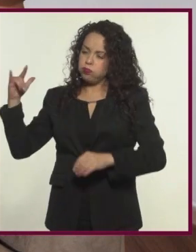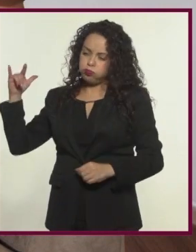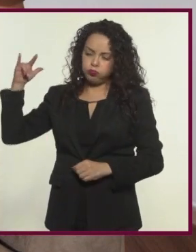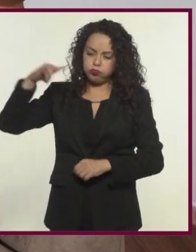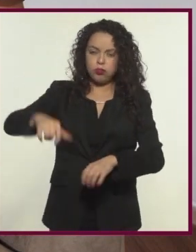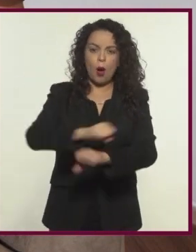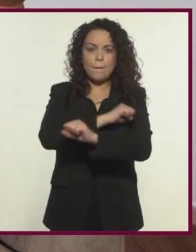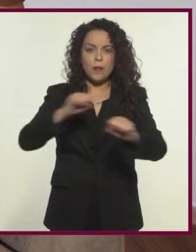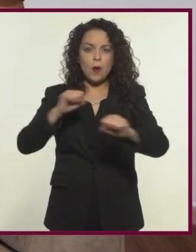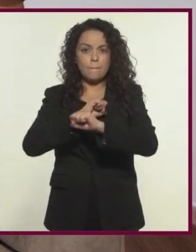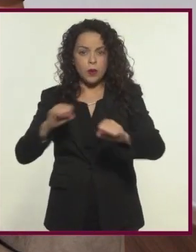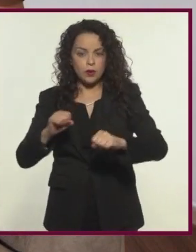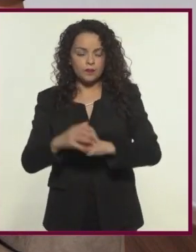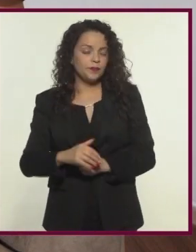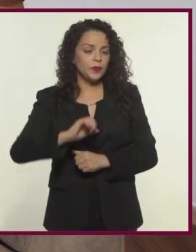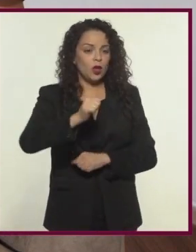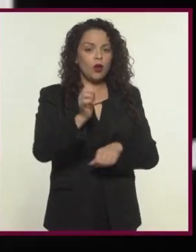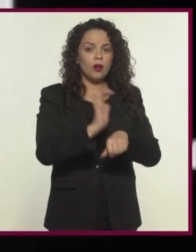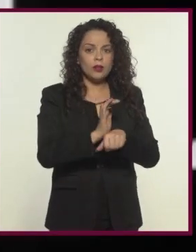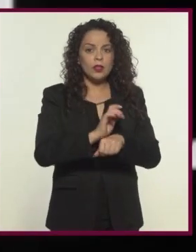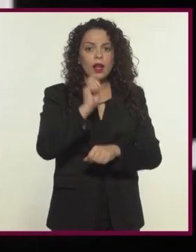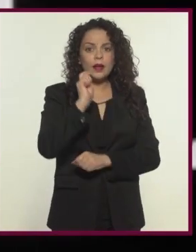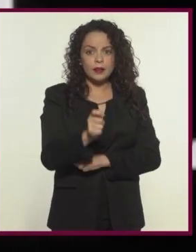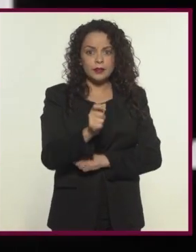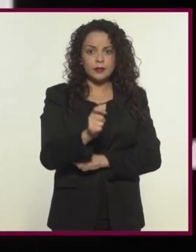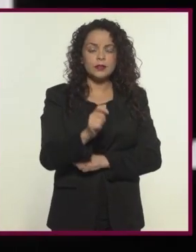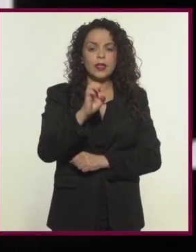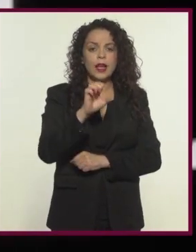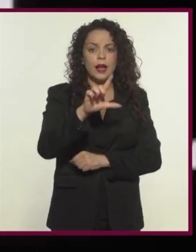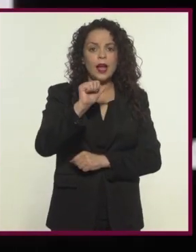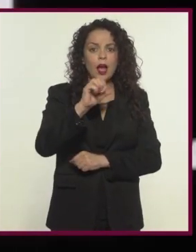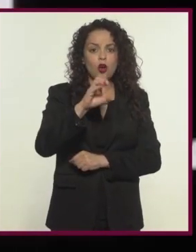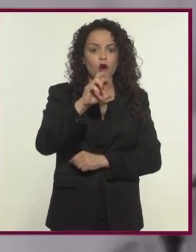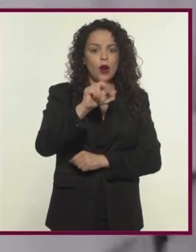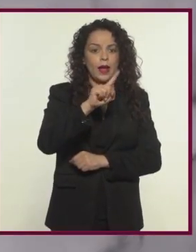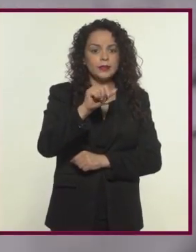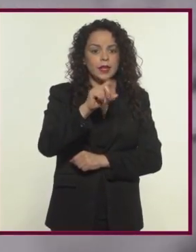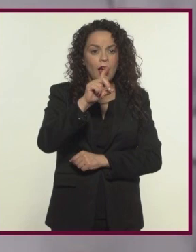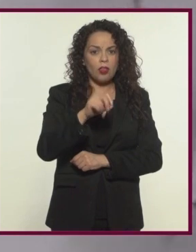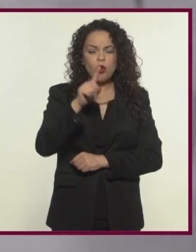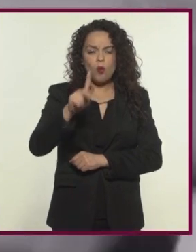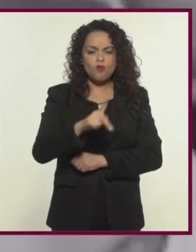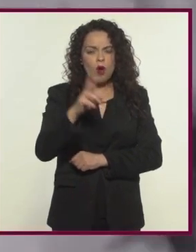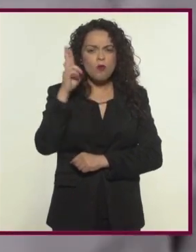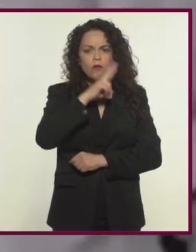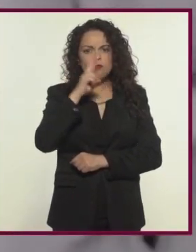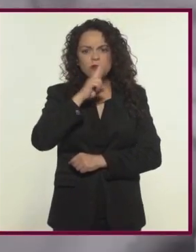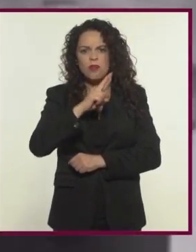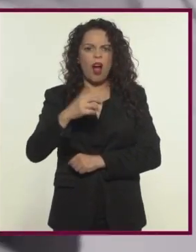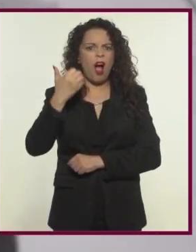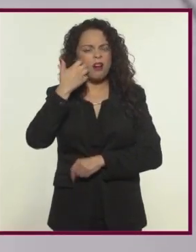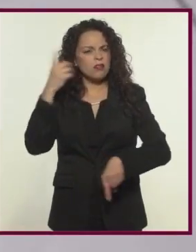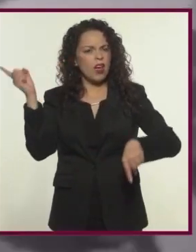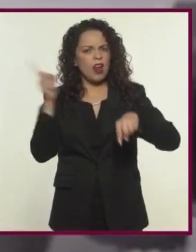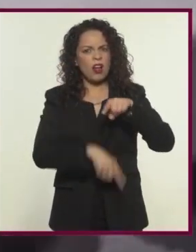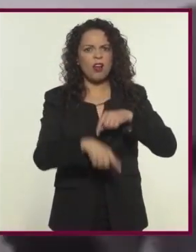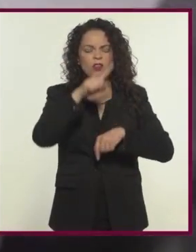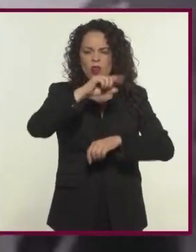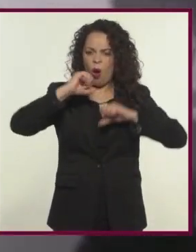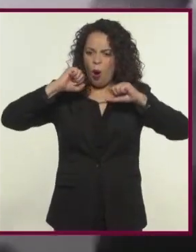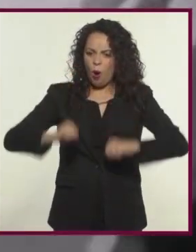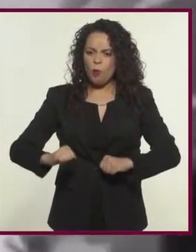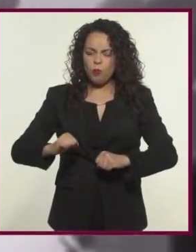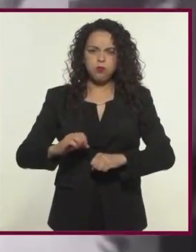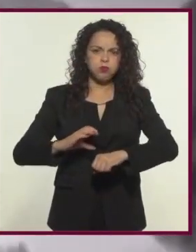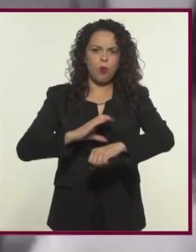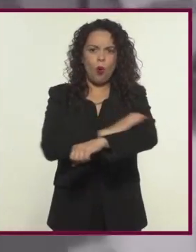otra parte, también hay películas como El acorazado Potemkin, de Sergei Eisenstein, en la que el pueblo ruso se rebelaba contra la monarquía que